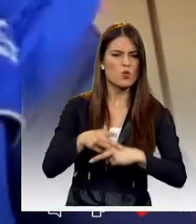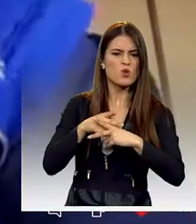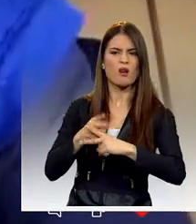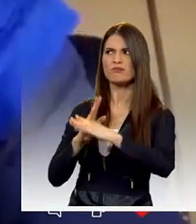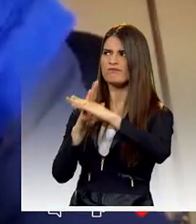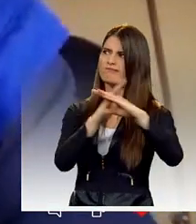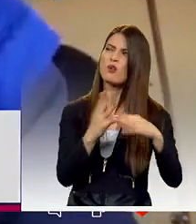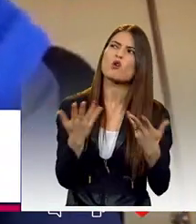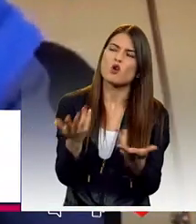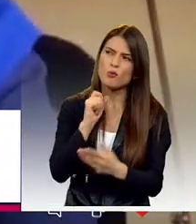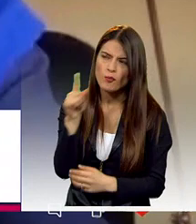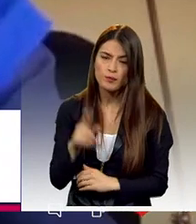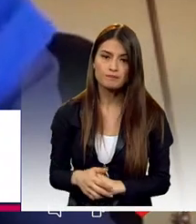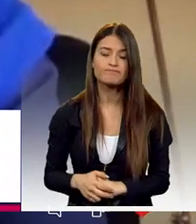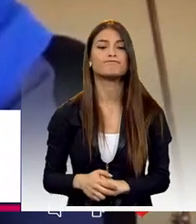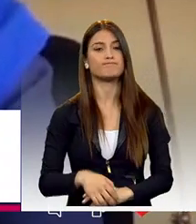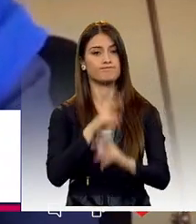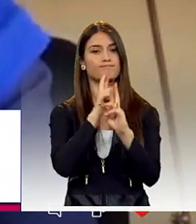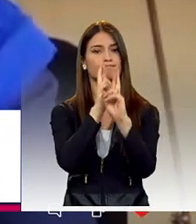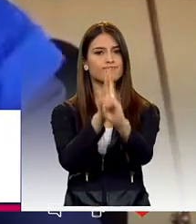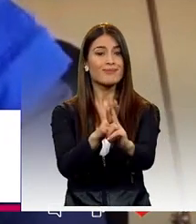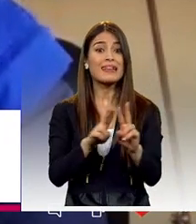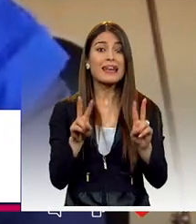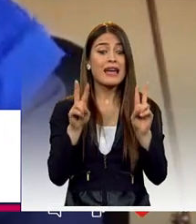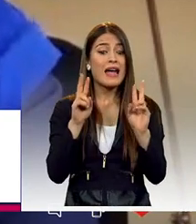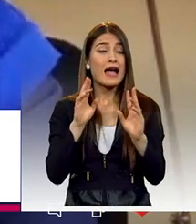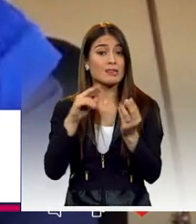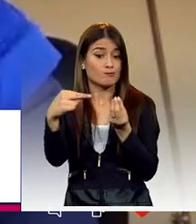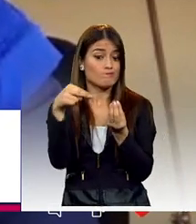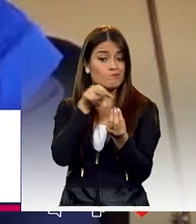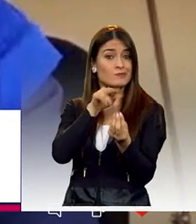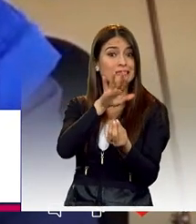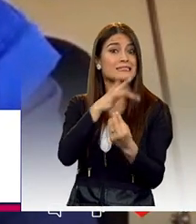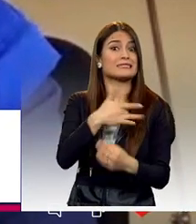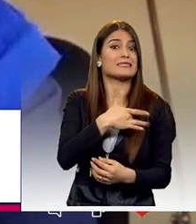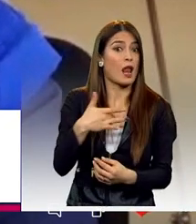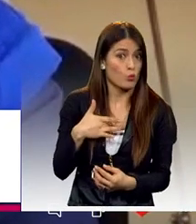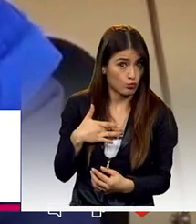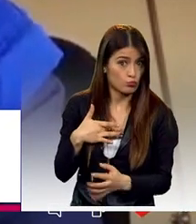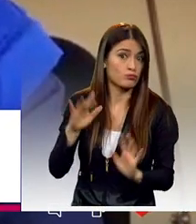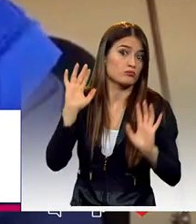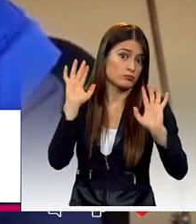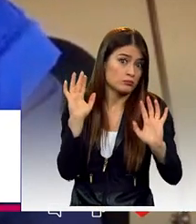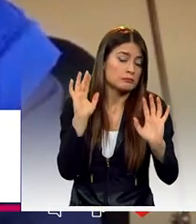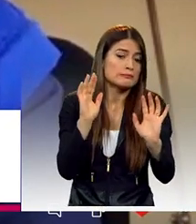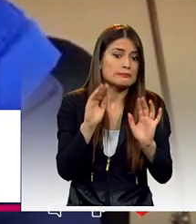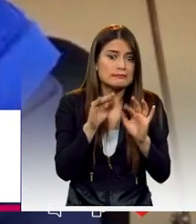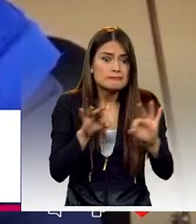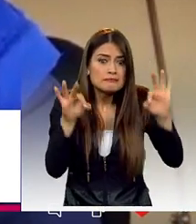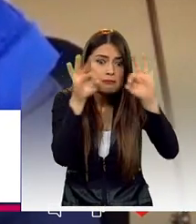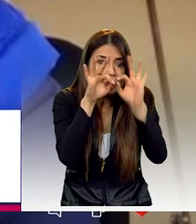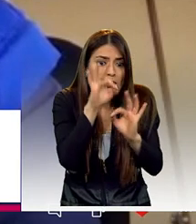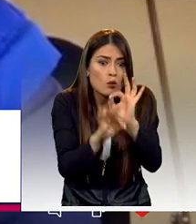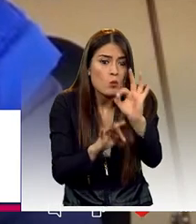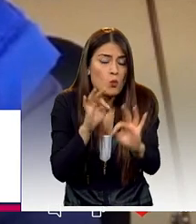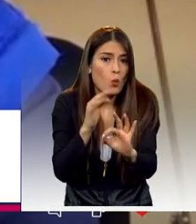Yajaira, desde el punto de vista de salud pública, desde el punto de vista asistencial, hemos